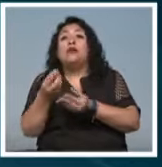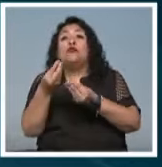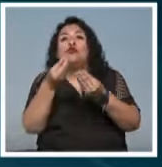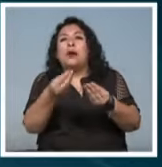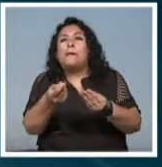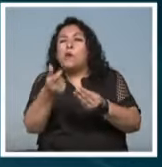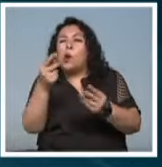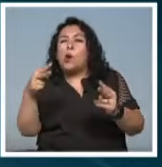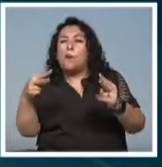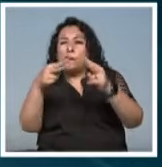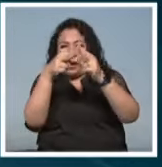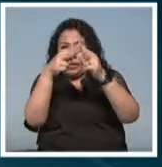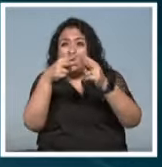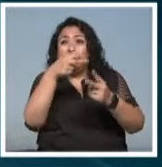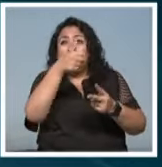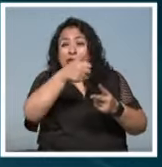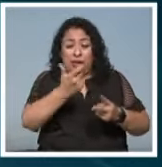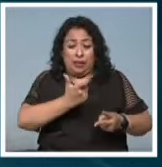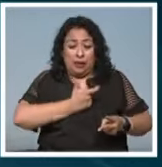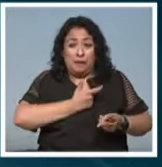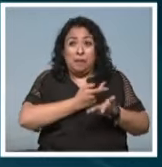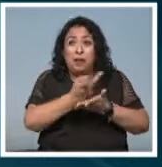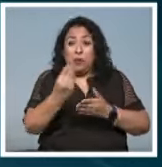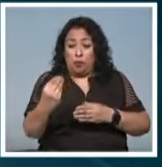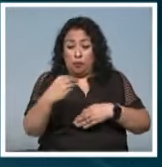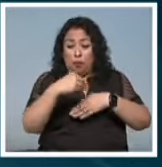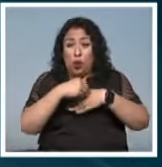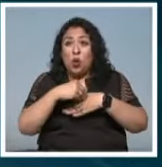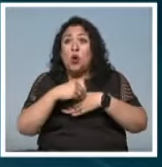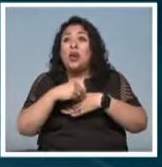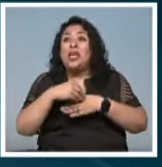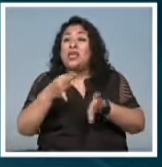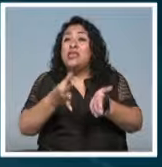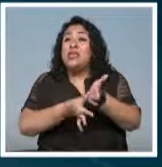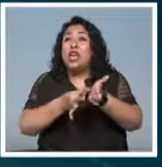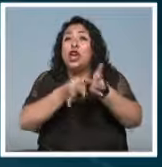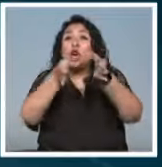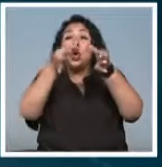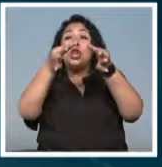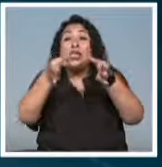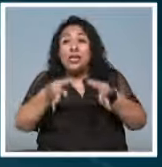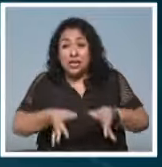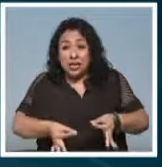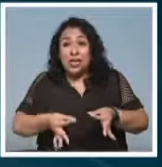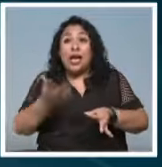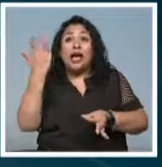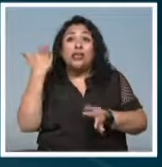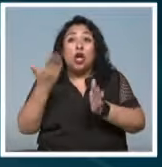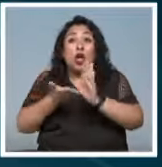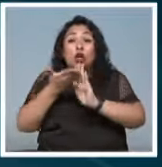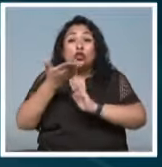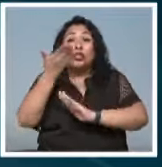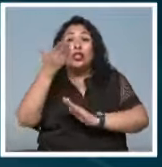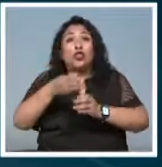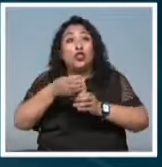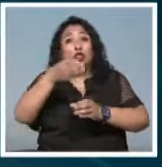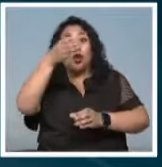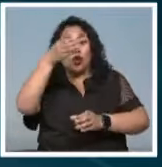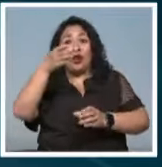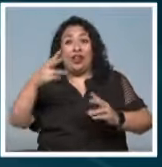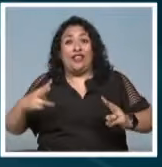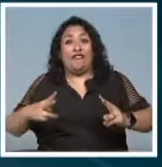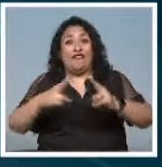París. Cada una de las preseas va a estar adornada con una pieza de hierro original con la que fue construida la Torre Eiffel,